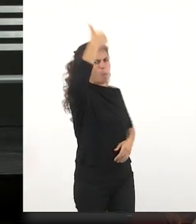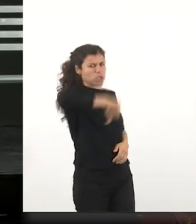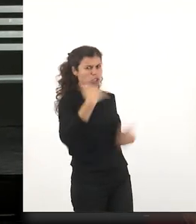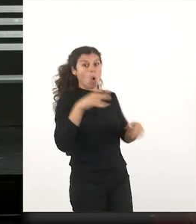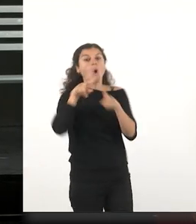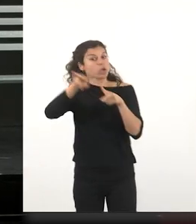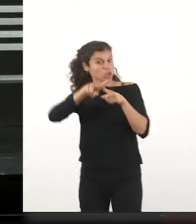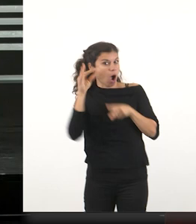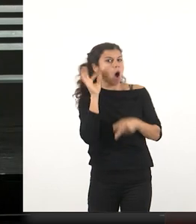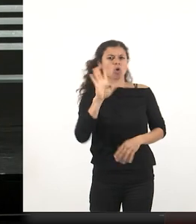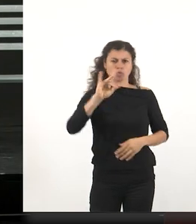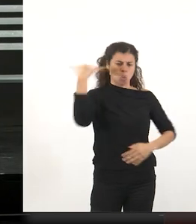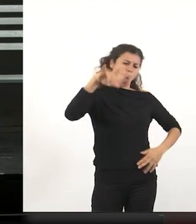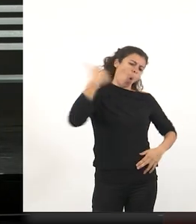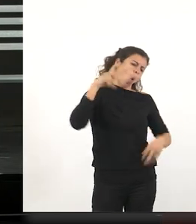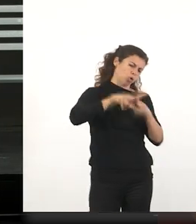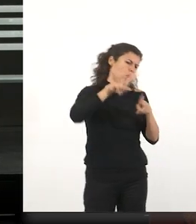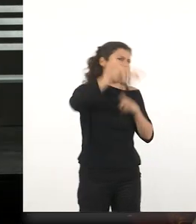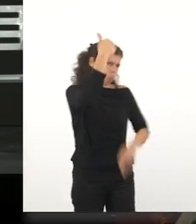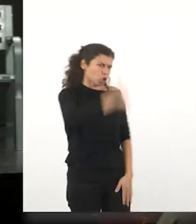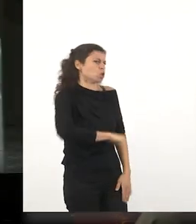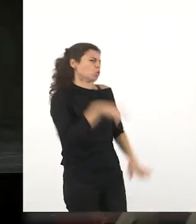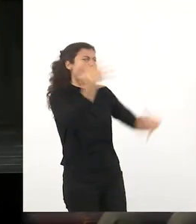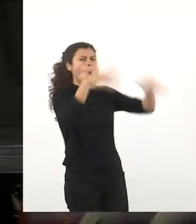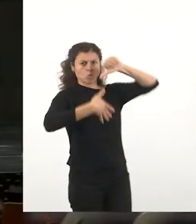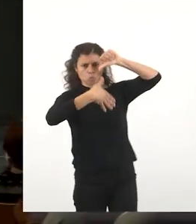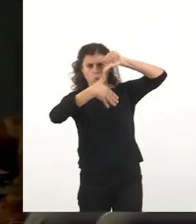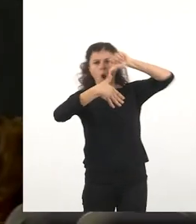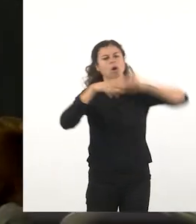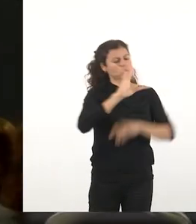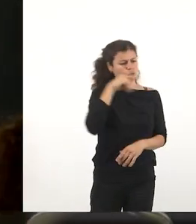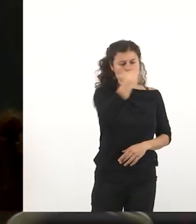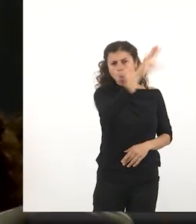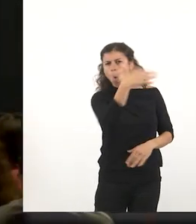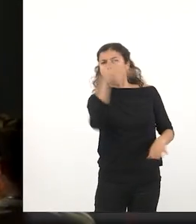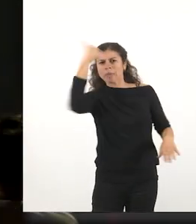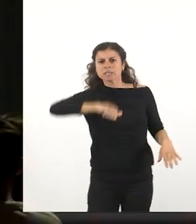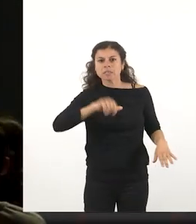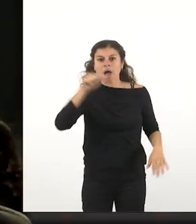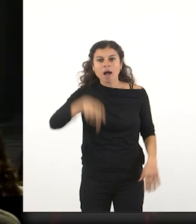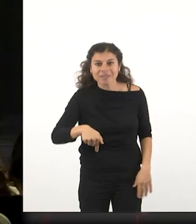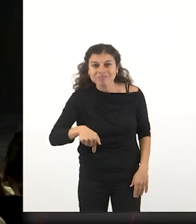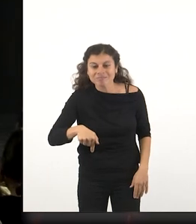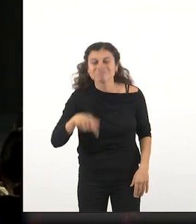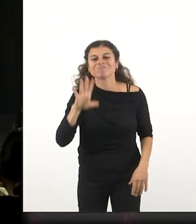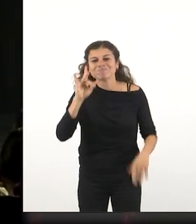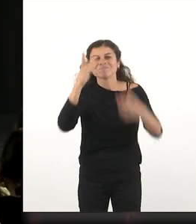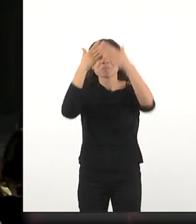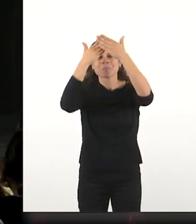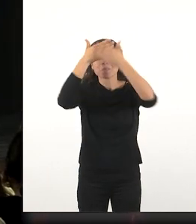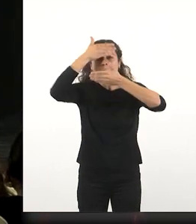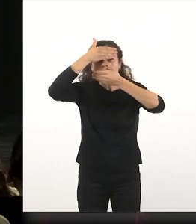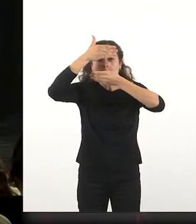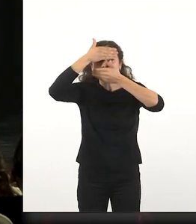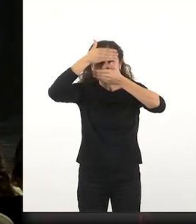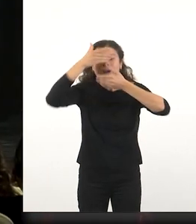las gitanas, porque los gitanos sí que son machistas. Los sudacas sí que son machistas. Ya por aquí nuestro burka es invisible, ¿eh?